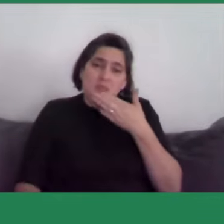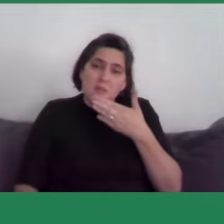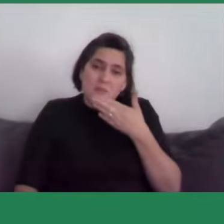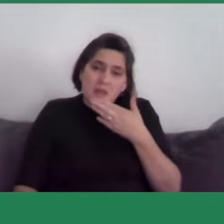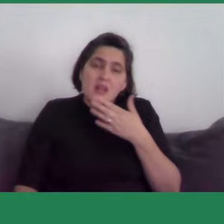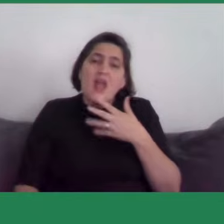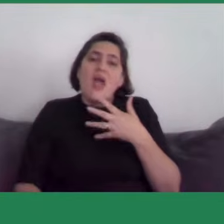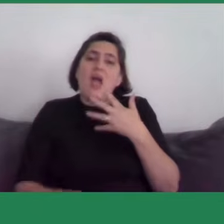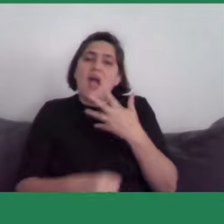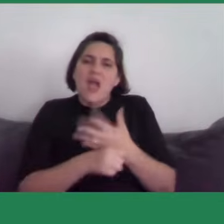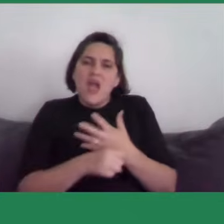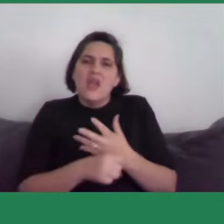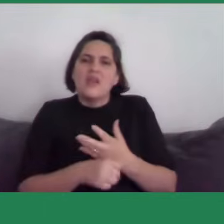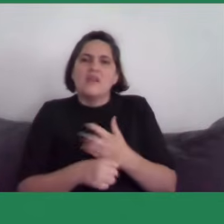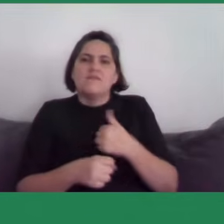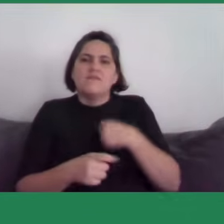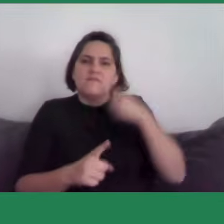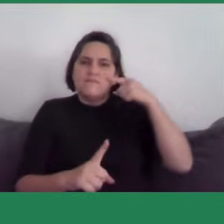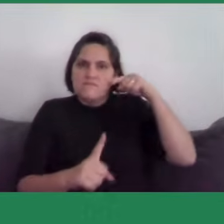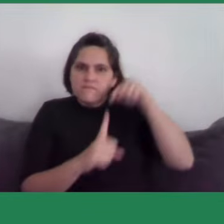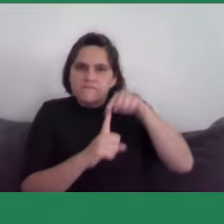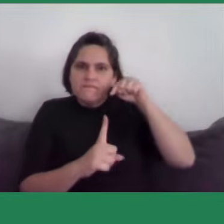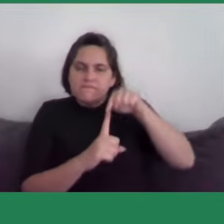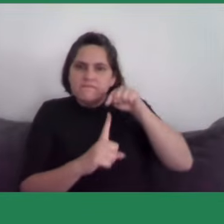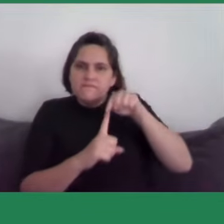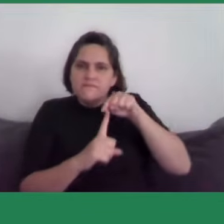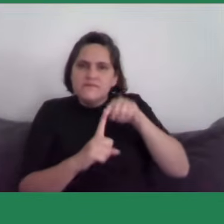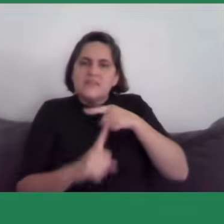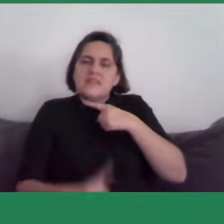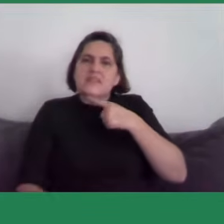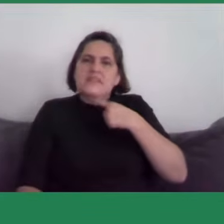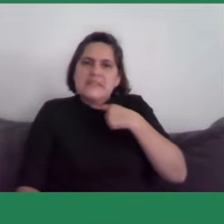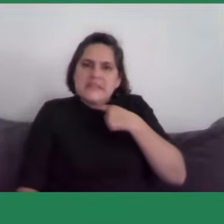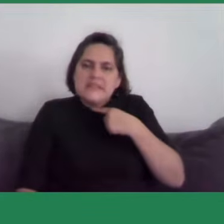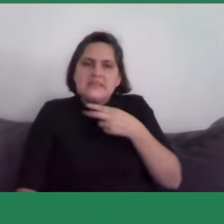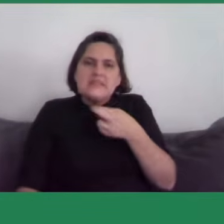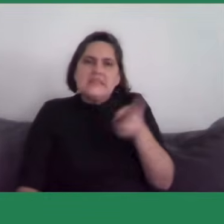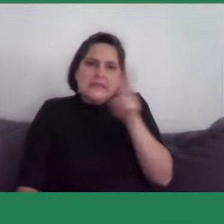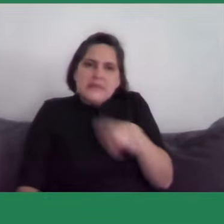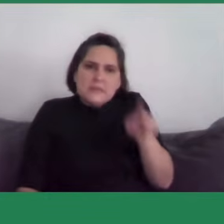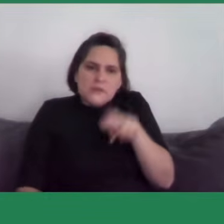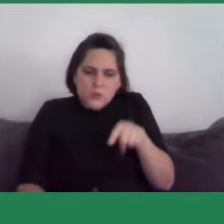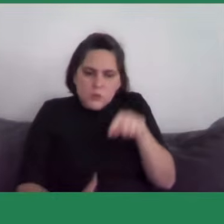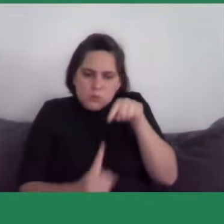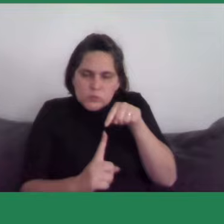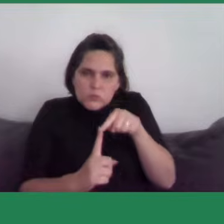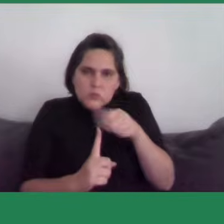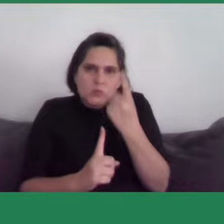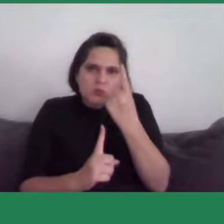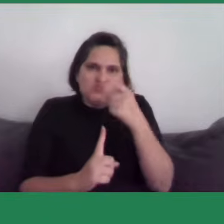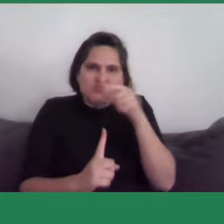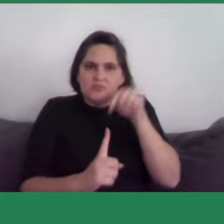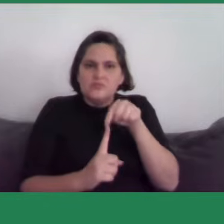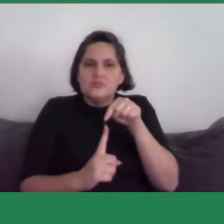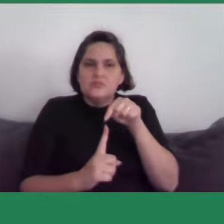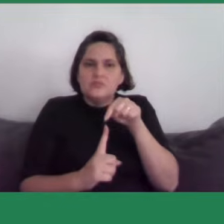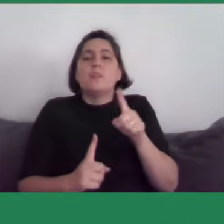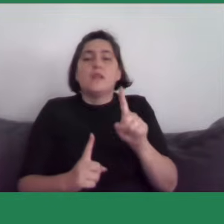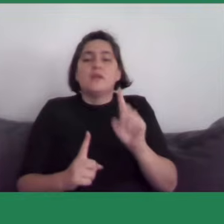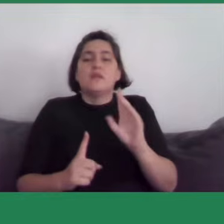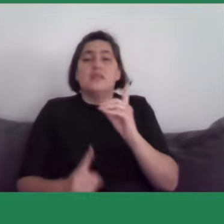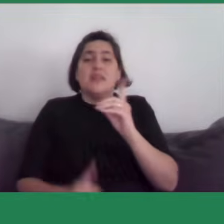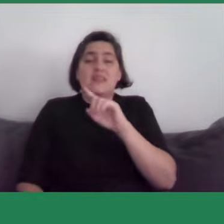intereses restrictivos y repetitivos. Pero para hablar de espectro del autismo, según este manual de clasificación, el